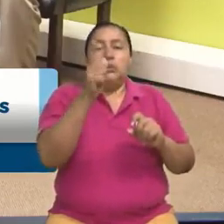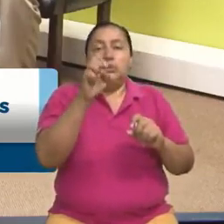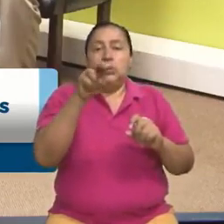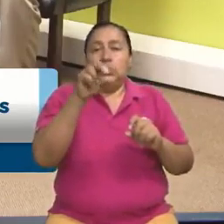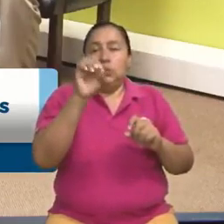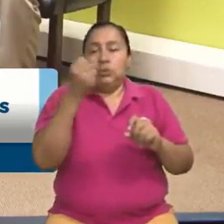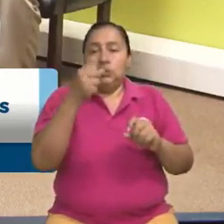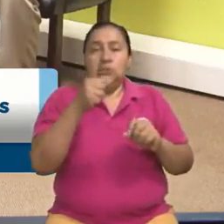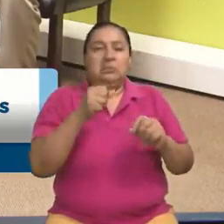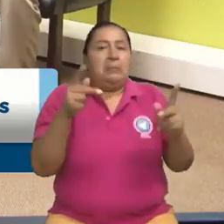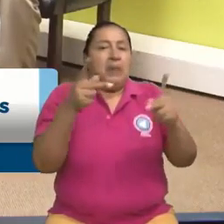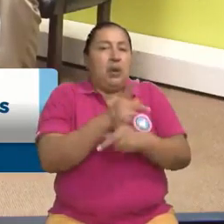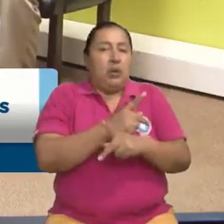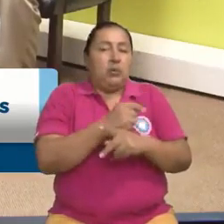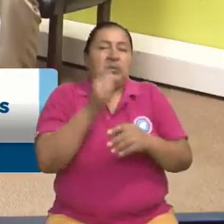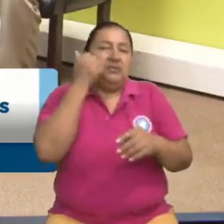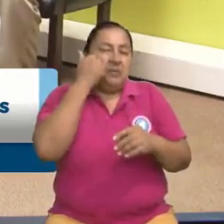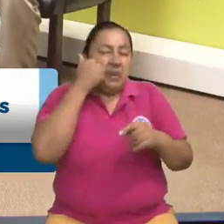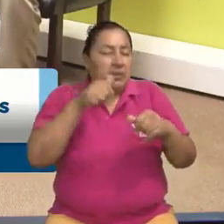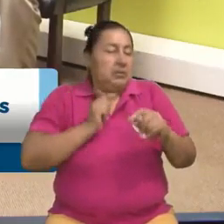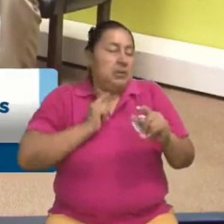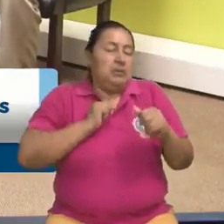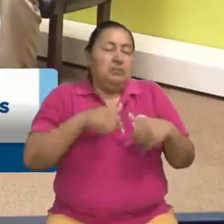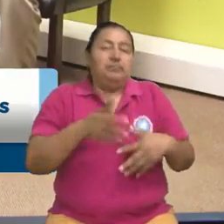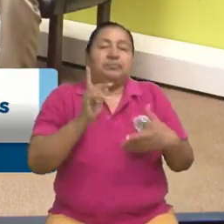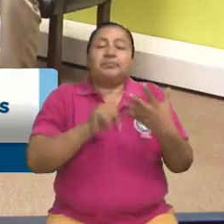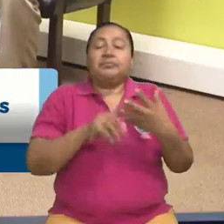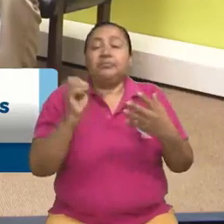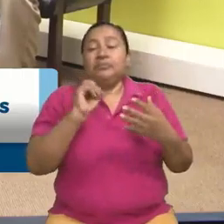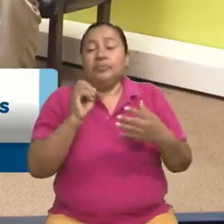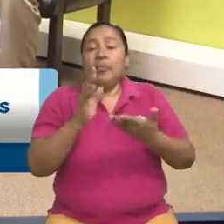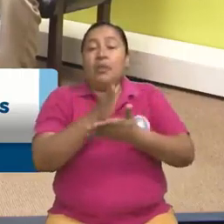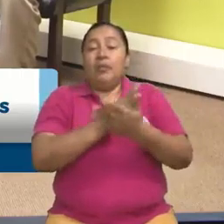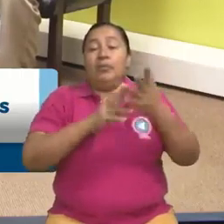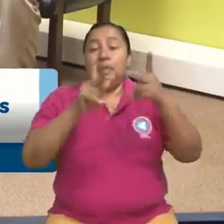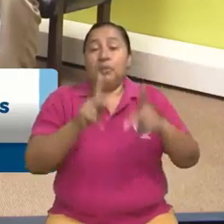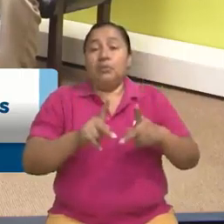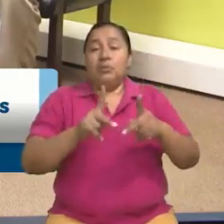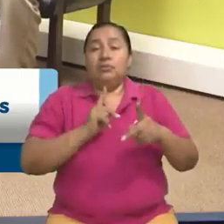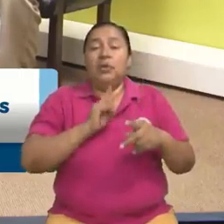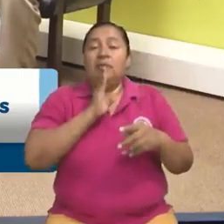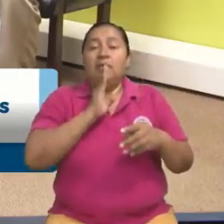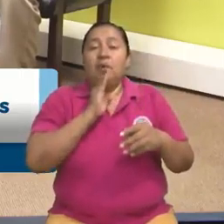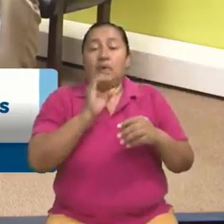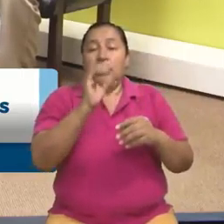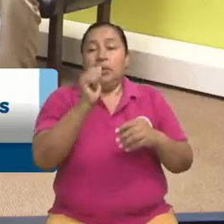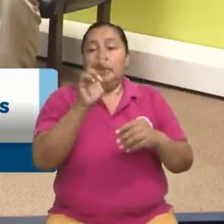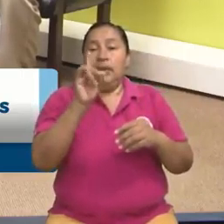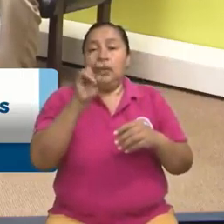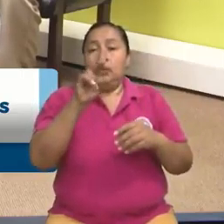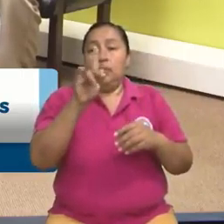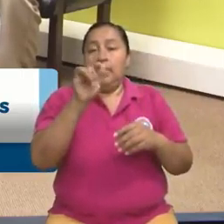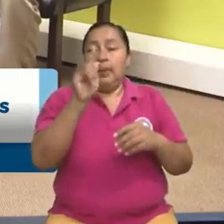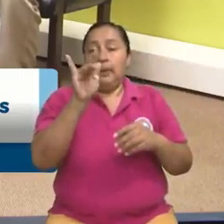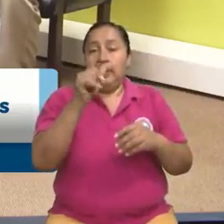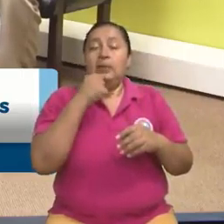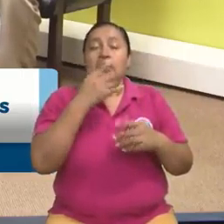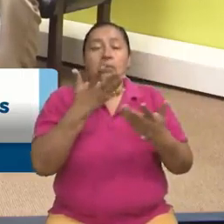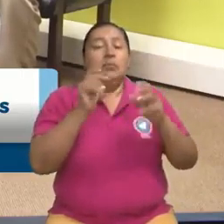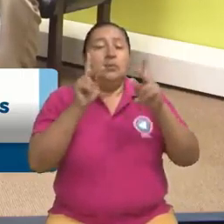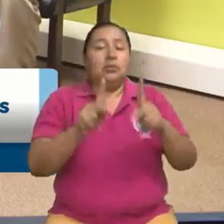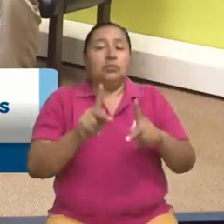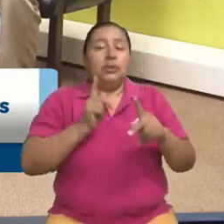severa, eso sería un procedimiento ideal para hacer. Aquellos pacientes, no solamente hablemos de cardiopatía, también de aquellos pacientes que